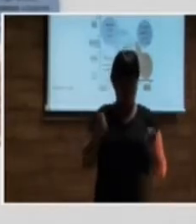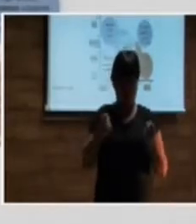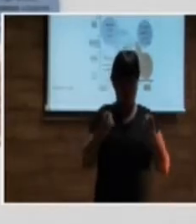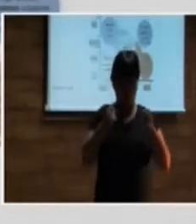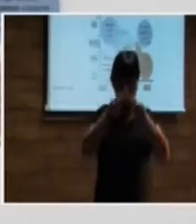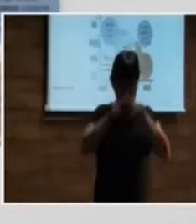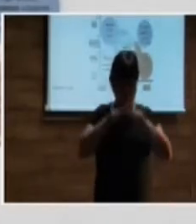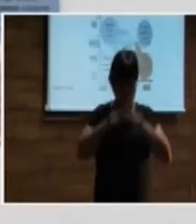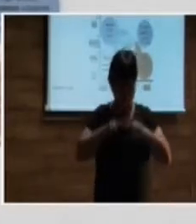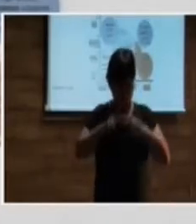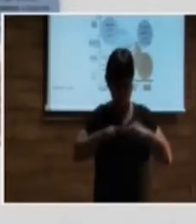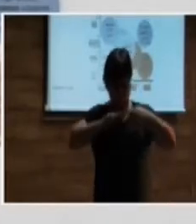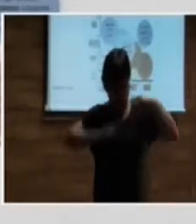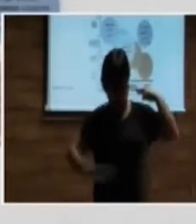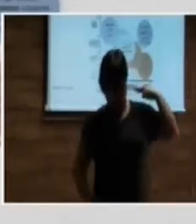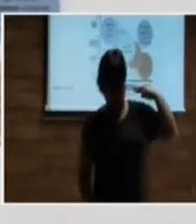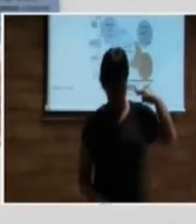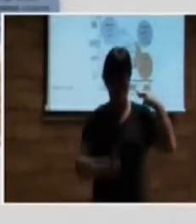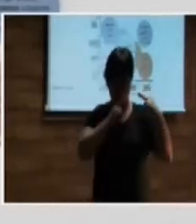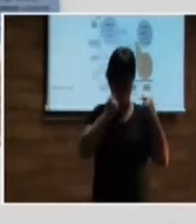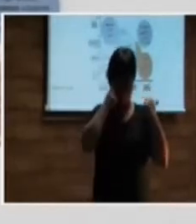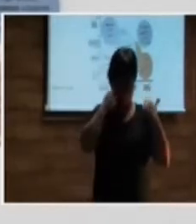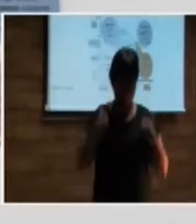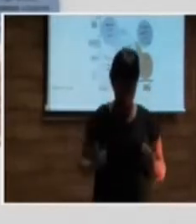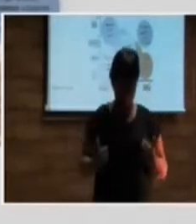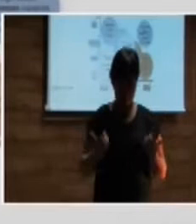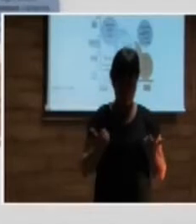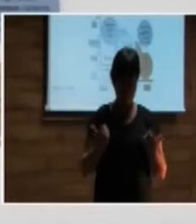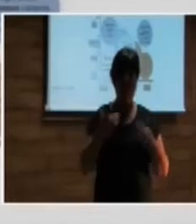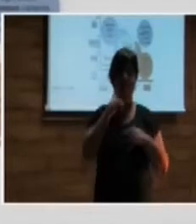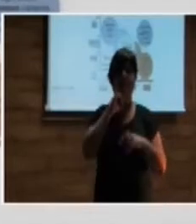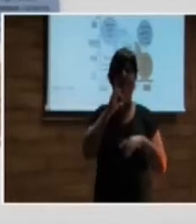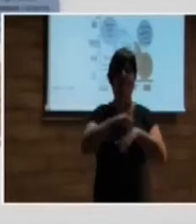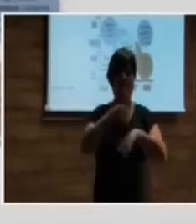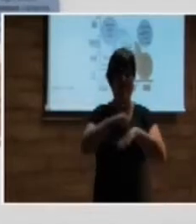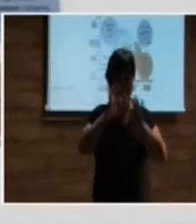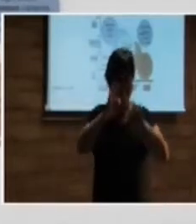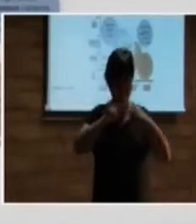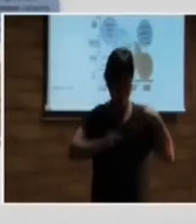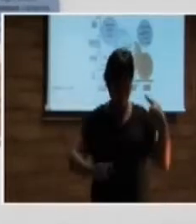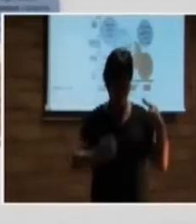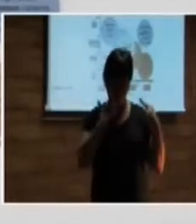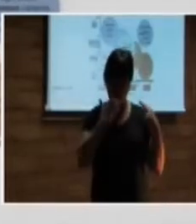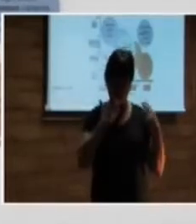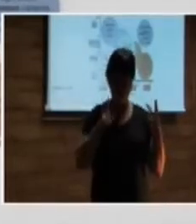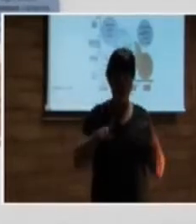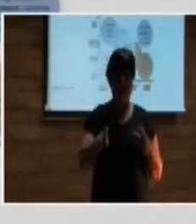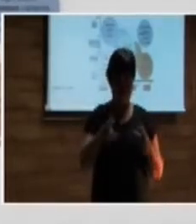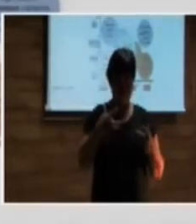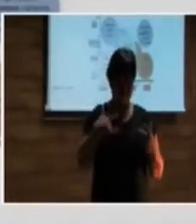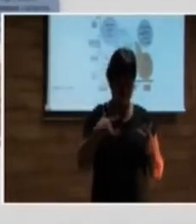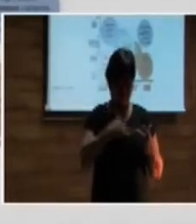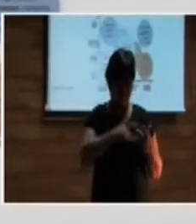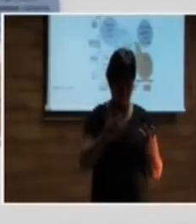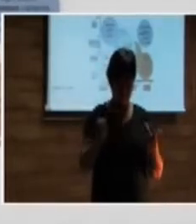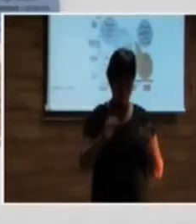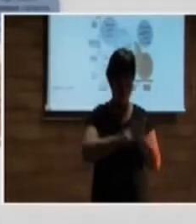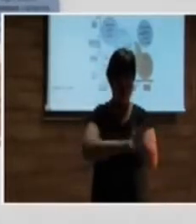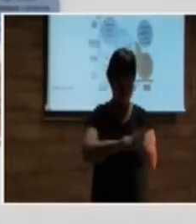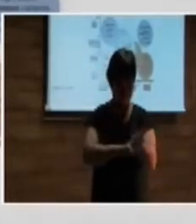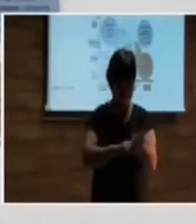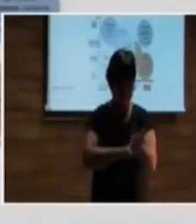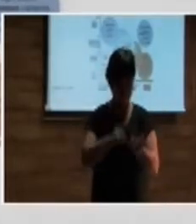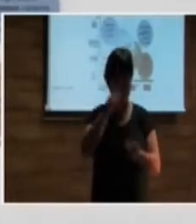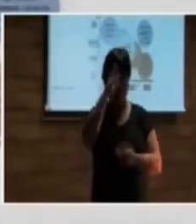estudió muchas de las enfermedades multifactoriales. De las enfermedades genéticas, el cáncer de mama, la diabetes tipo 2 y el Alzheimer son las que